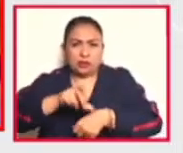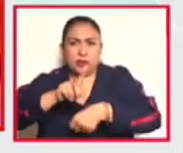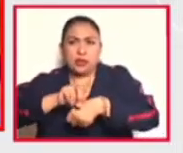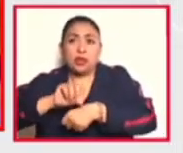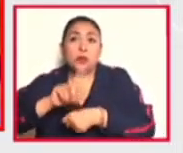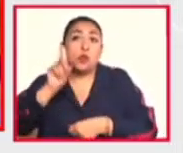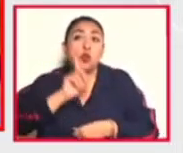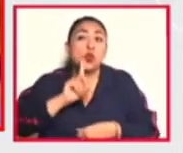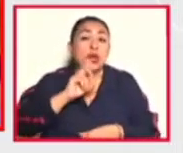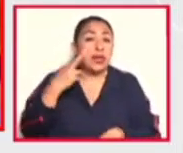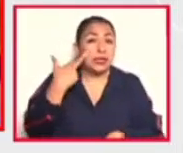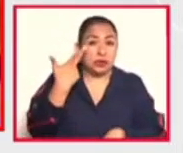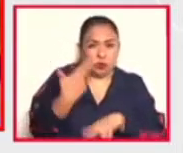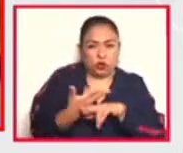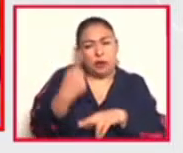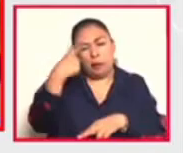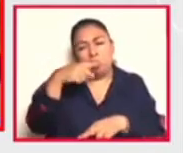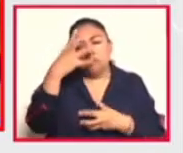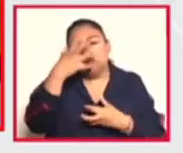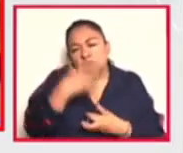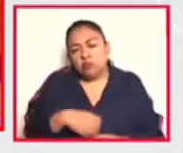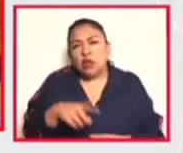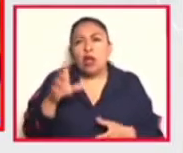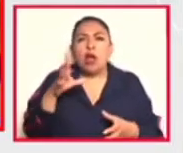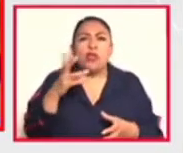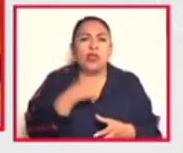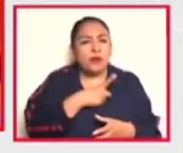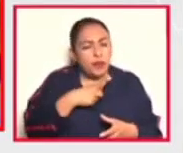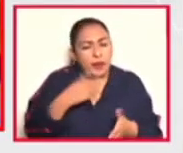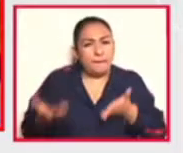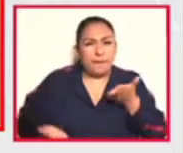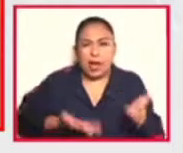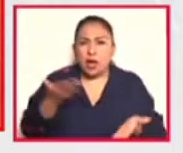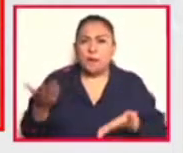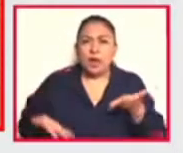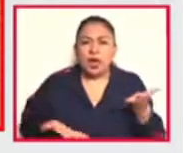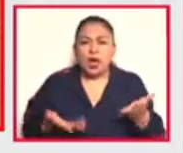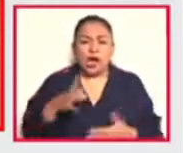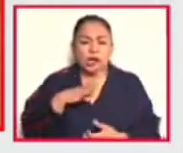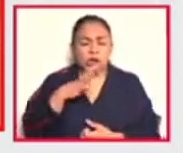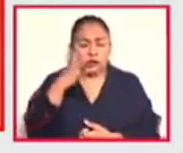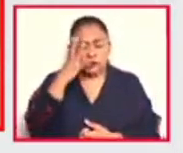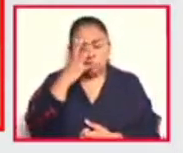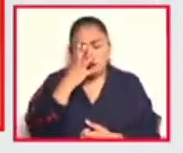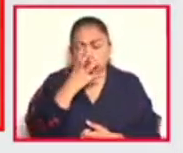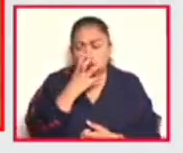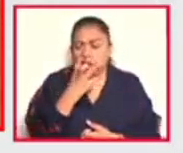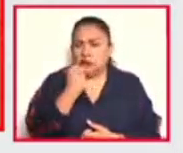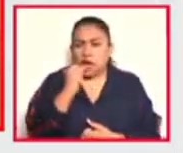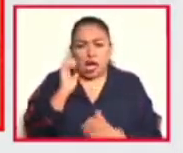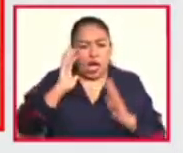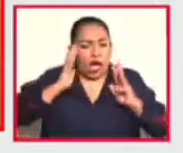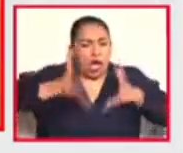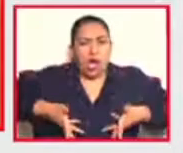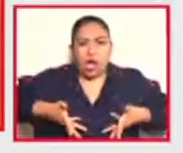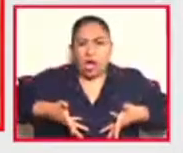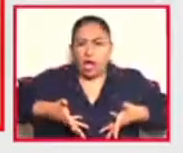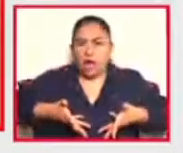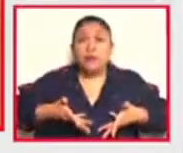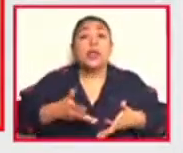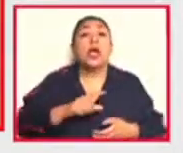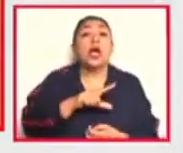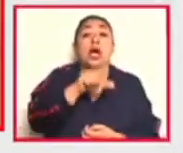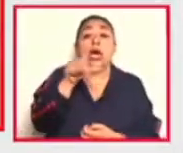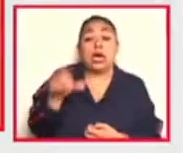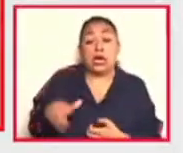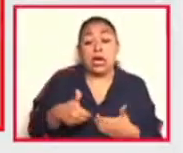duelo a cargo de las mujeres era de bailar y de mantener una tristeza casi institucional. Y entonces